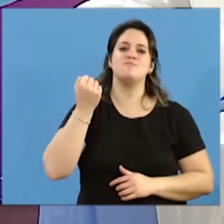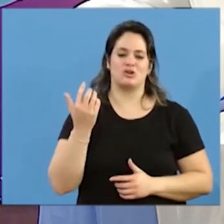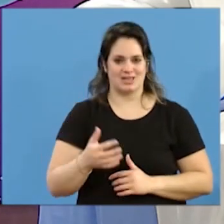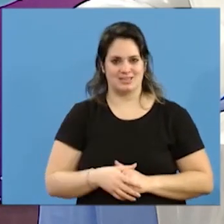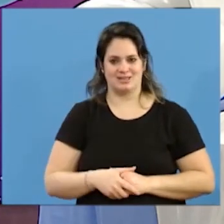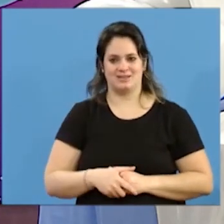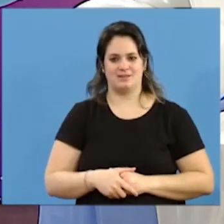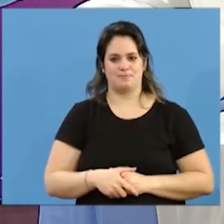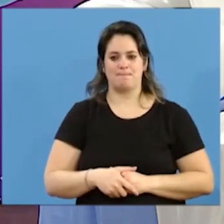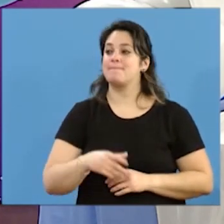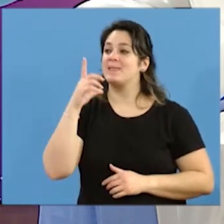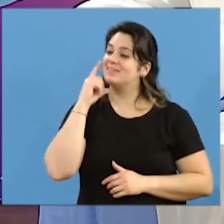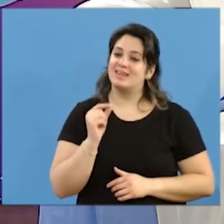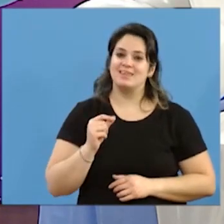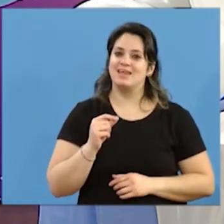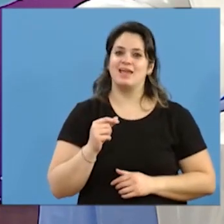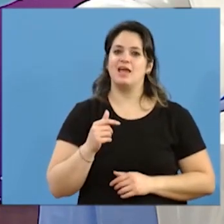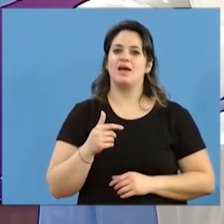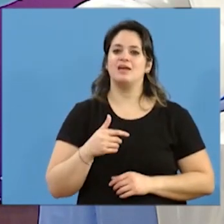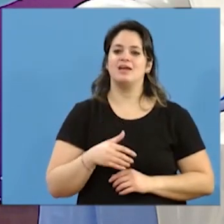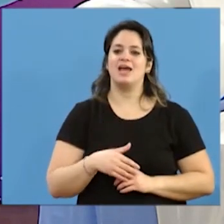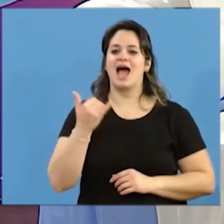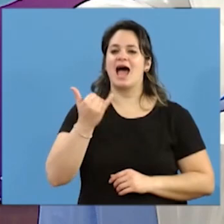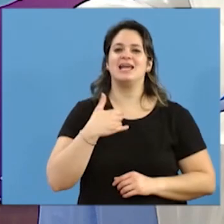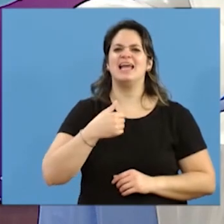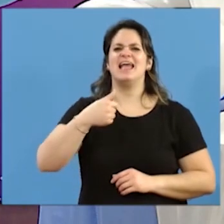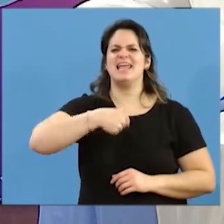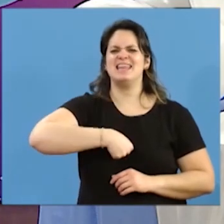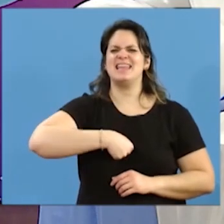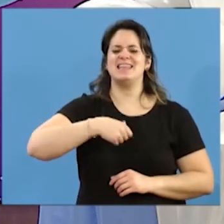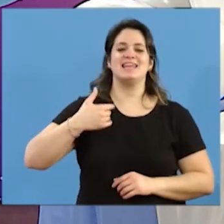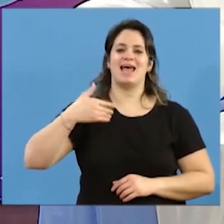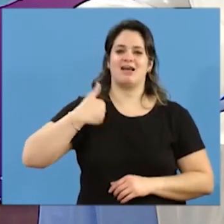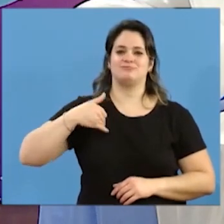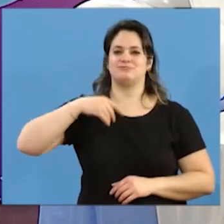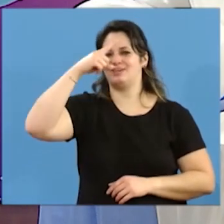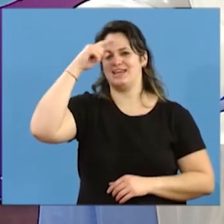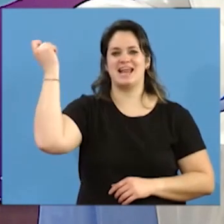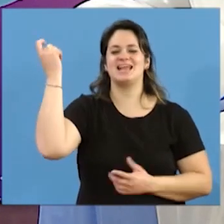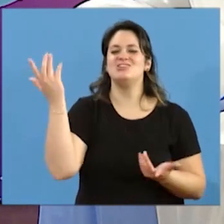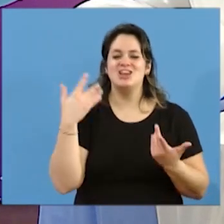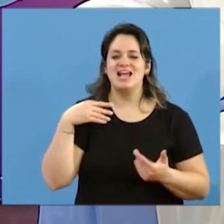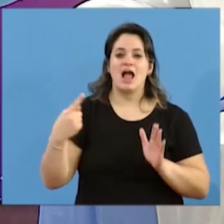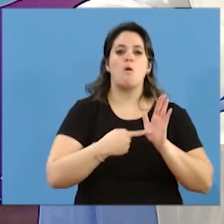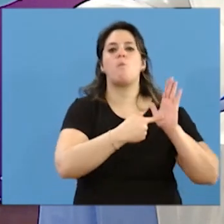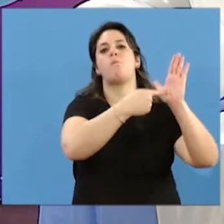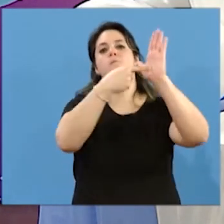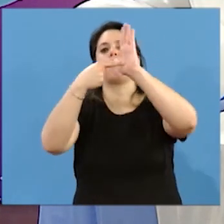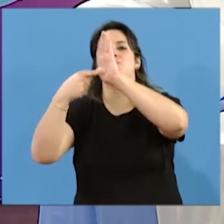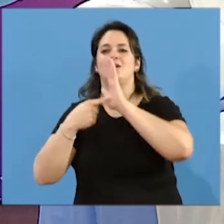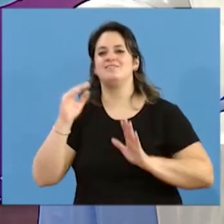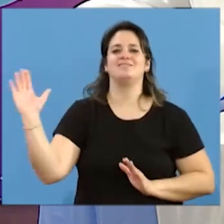importante, este día que tenemos identidad nacional para mostrarla en todos